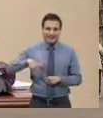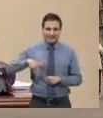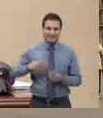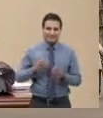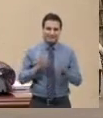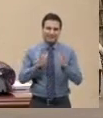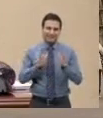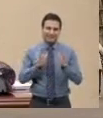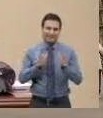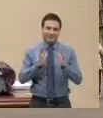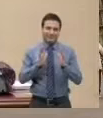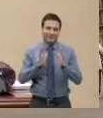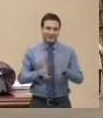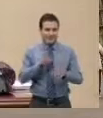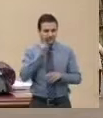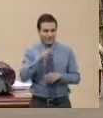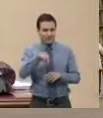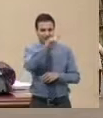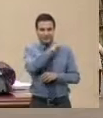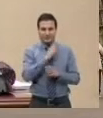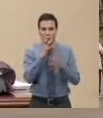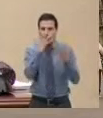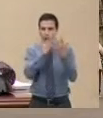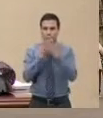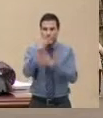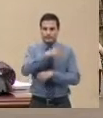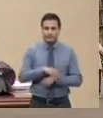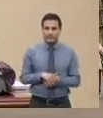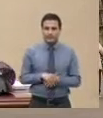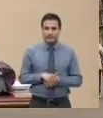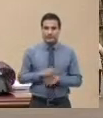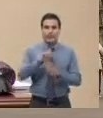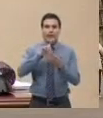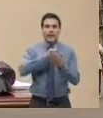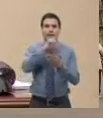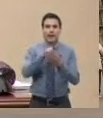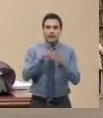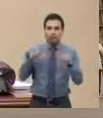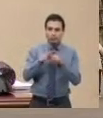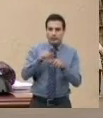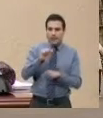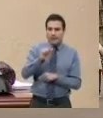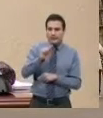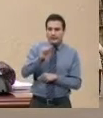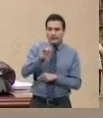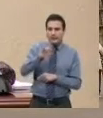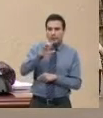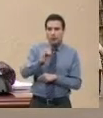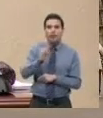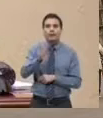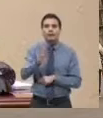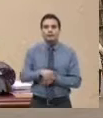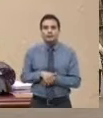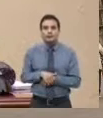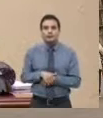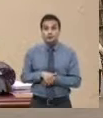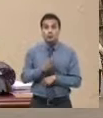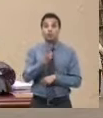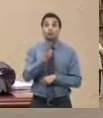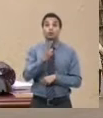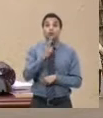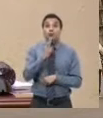comisión. Debemos de ser muy claros, el ilícito atípico que hoy estamos conociendo, el aplicar